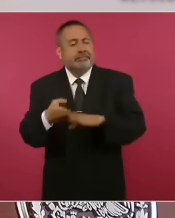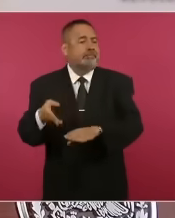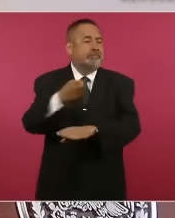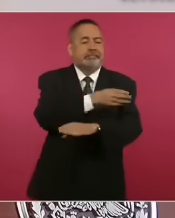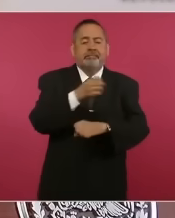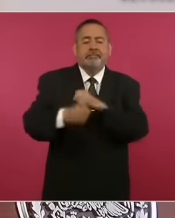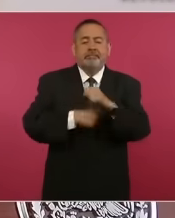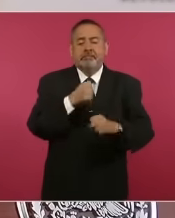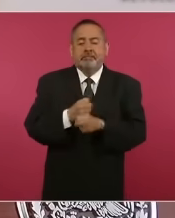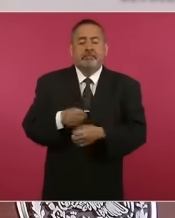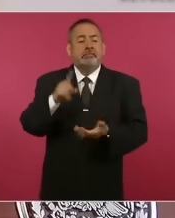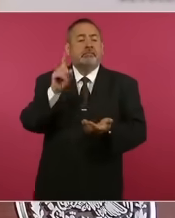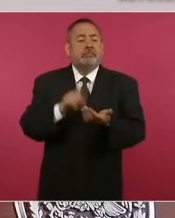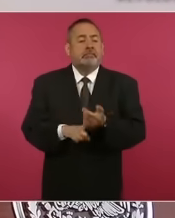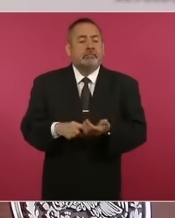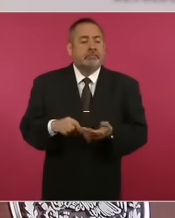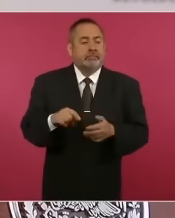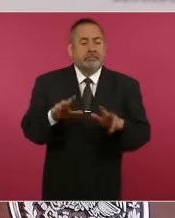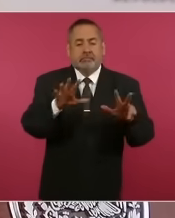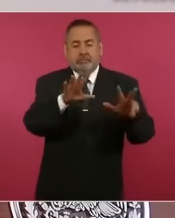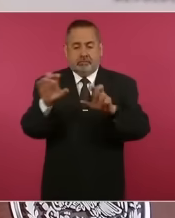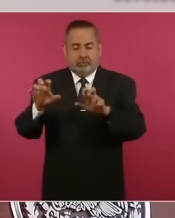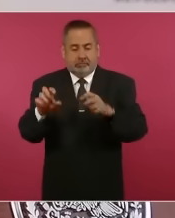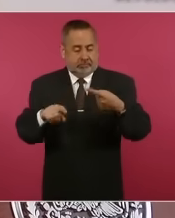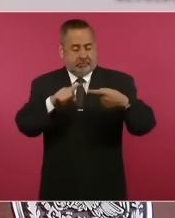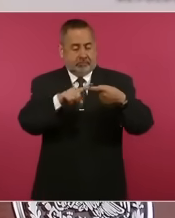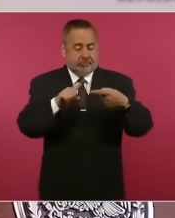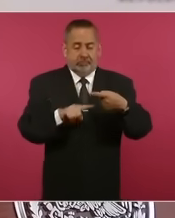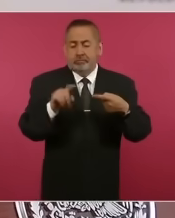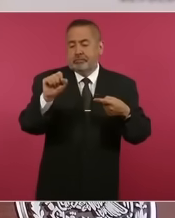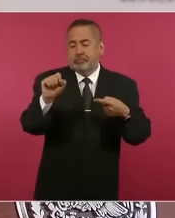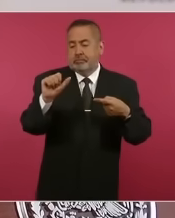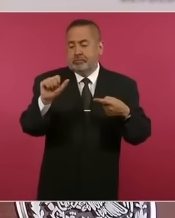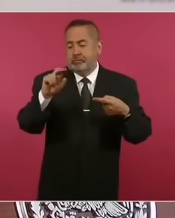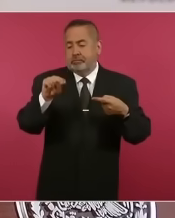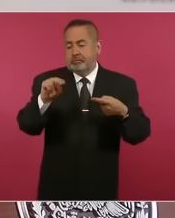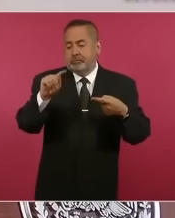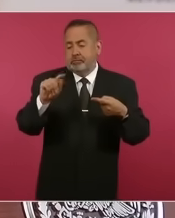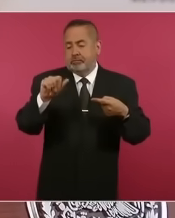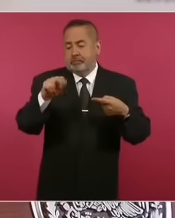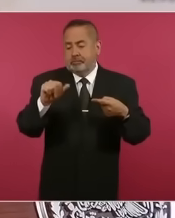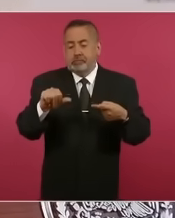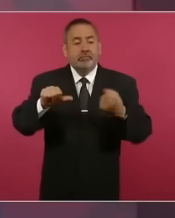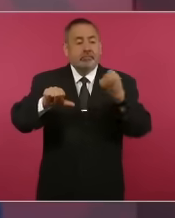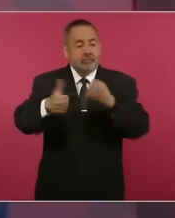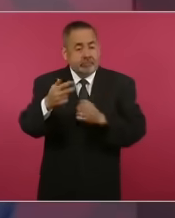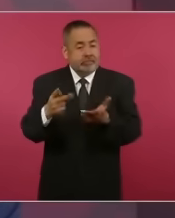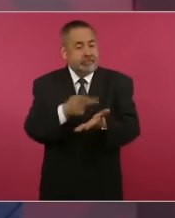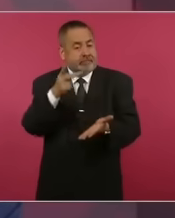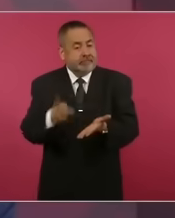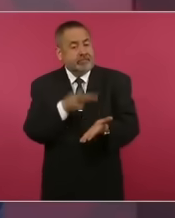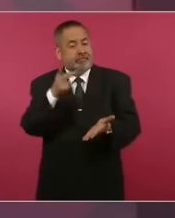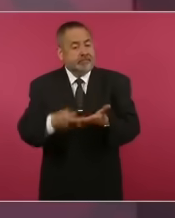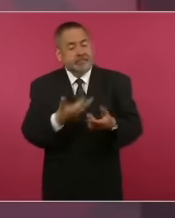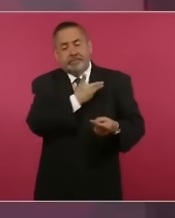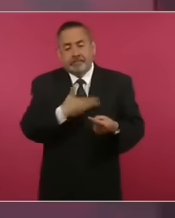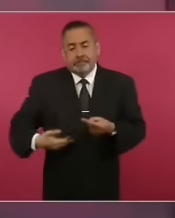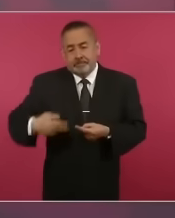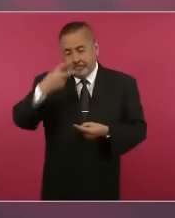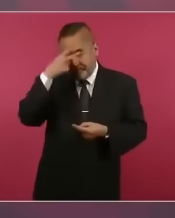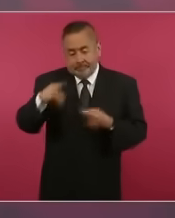México fue país de 2 hombres, Santana, 11 veces presidente de México, Porfirio